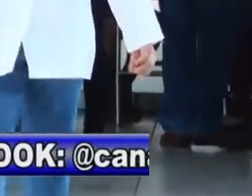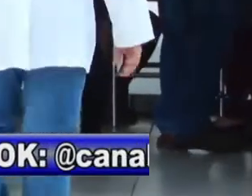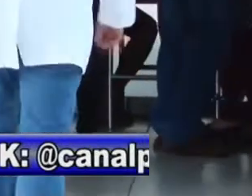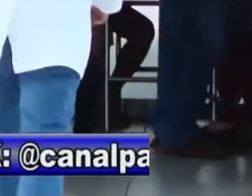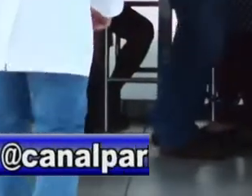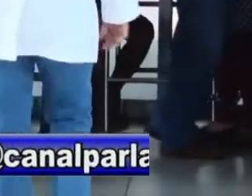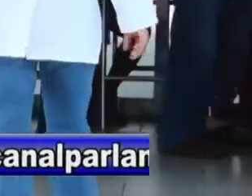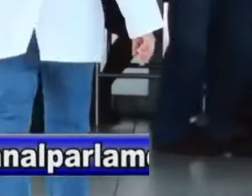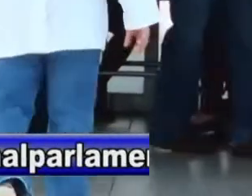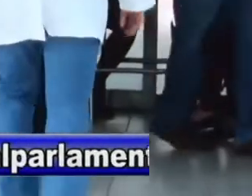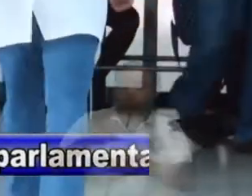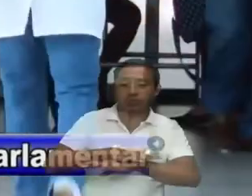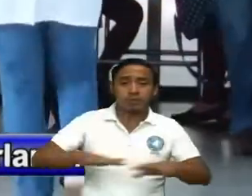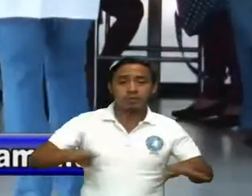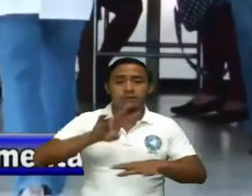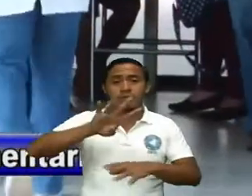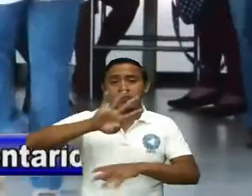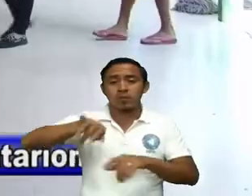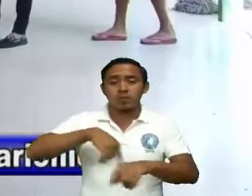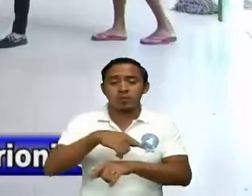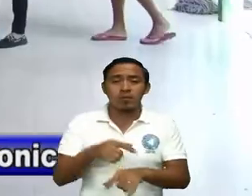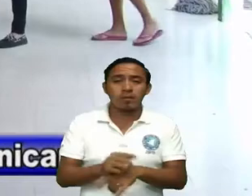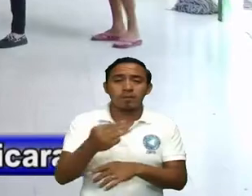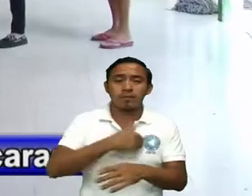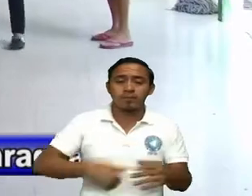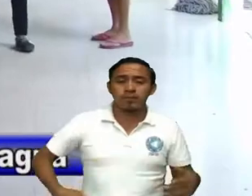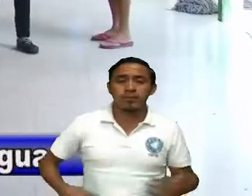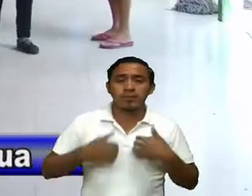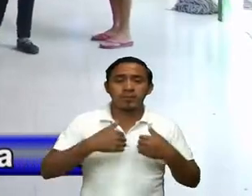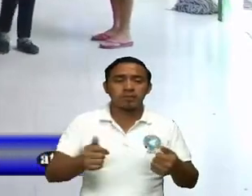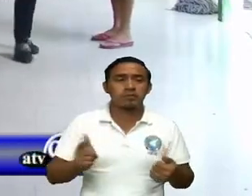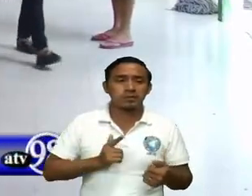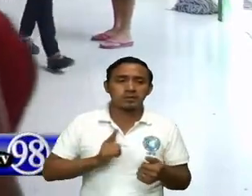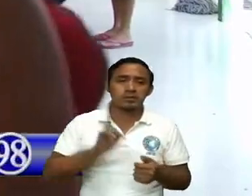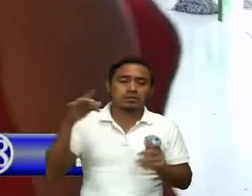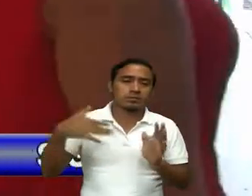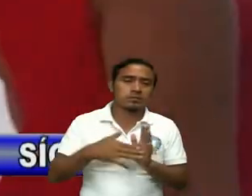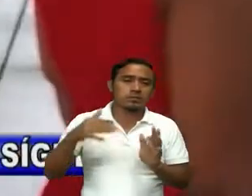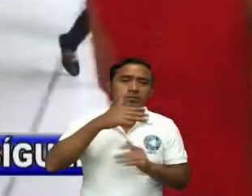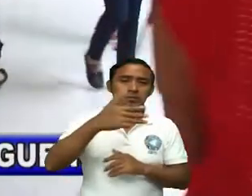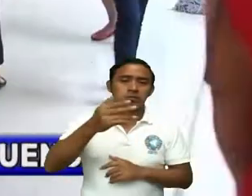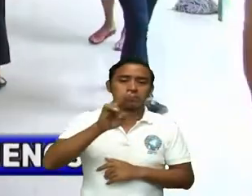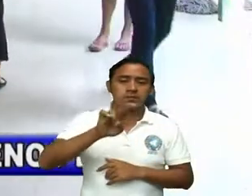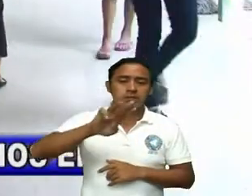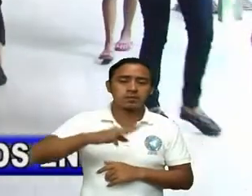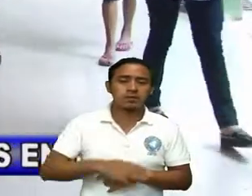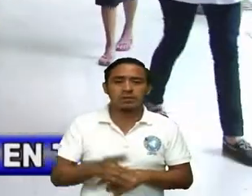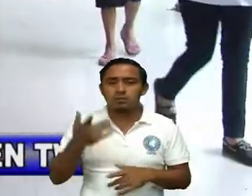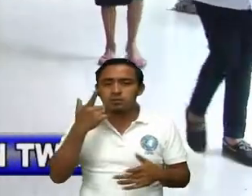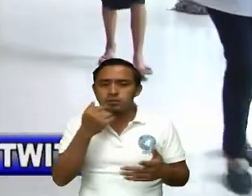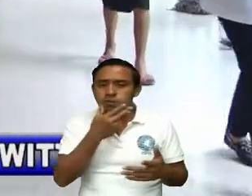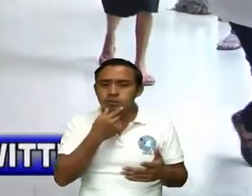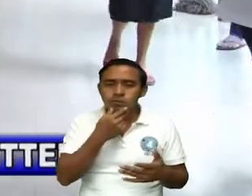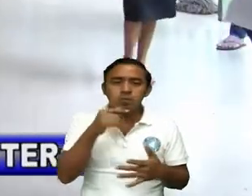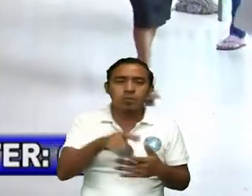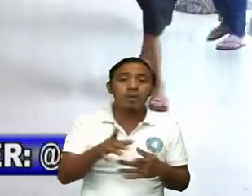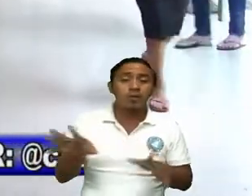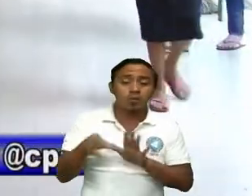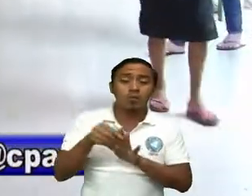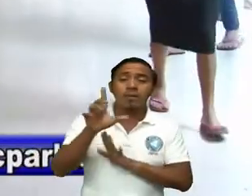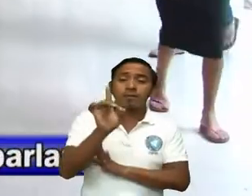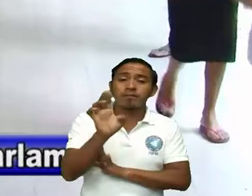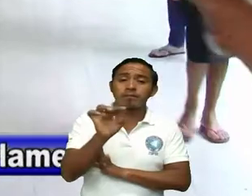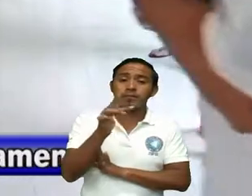En las últimas 24 horas, el Ministerio de Salud reporta 1.923 casos sospechosos de contagio de